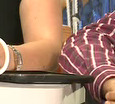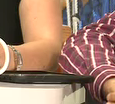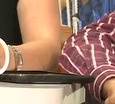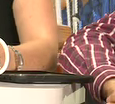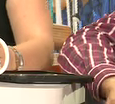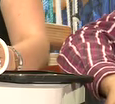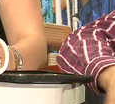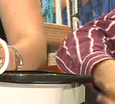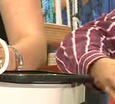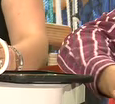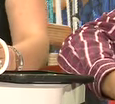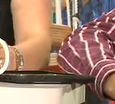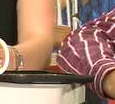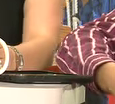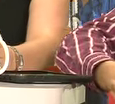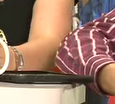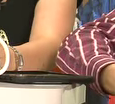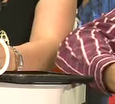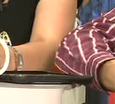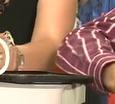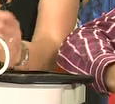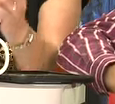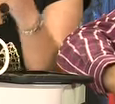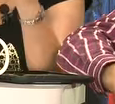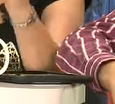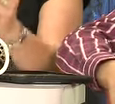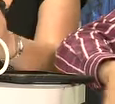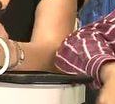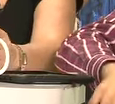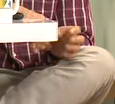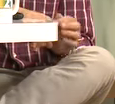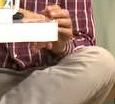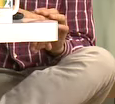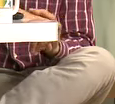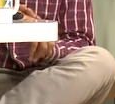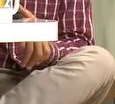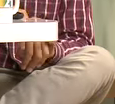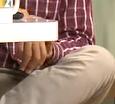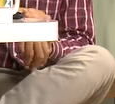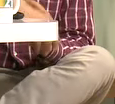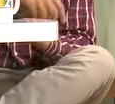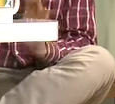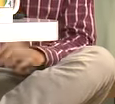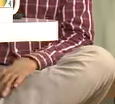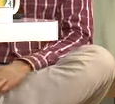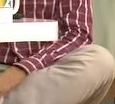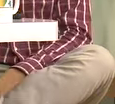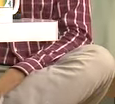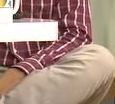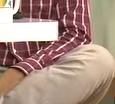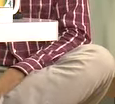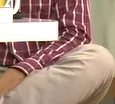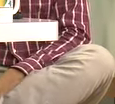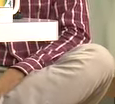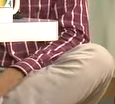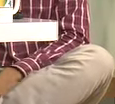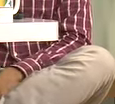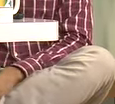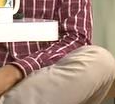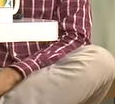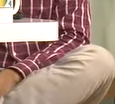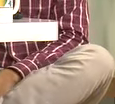mira. Sí, hombre. Por eso me estaba muriendo de la risa. Porque no. Pero lo bueno es que tengo memoria casi fotográfica. Bueno, casi. Qué bueno ya, ¿verdad? Qué